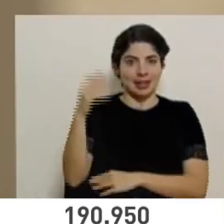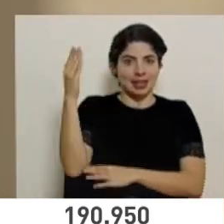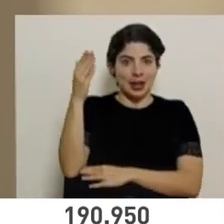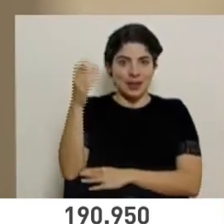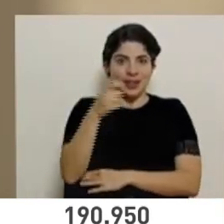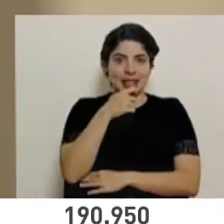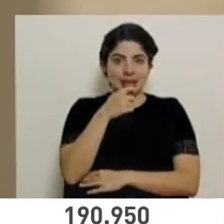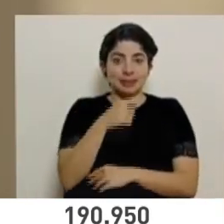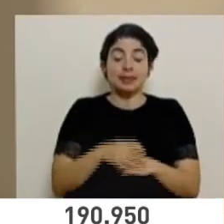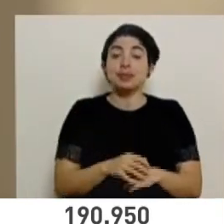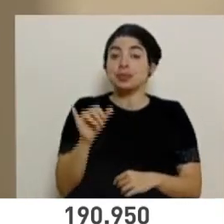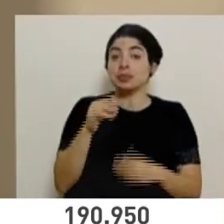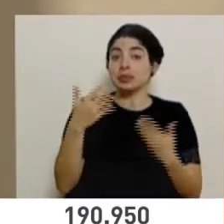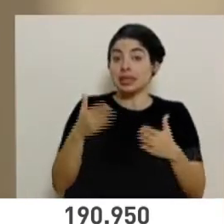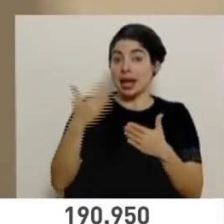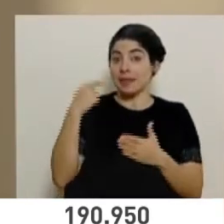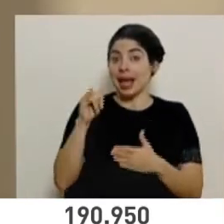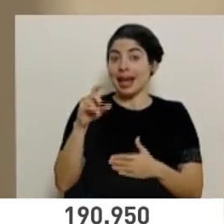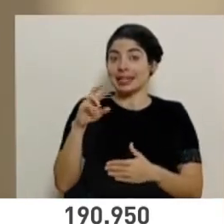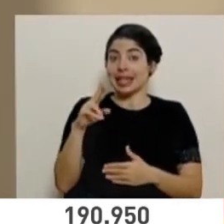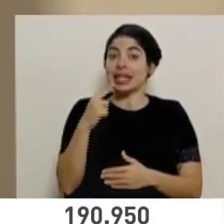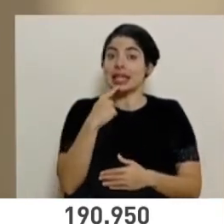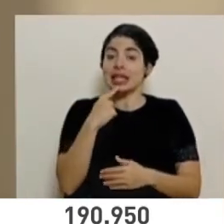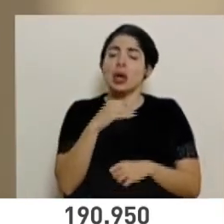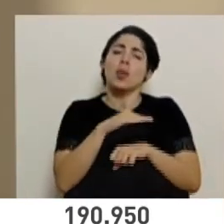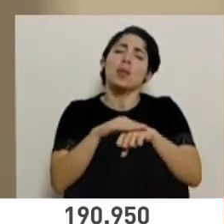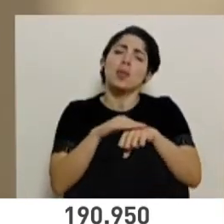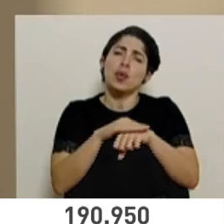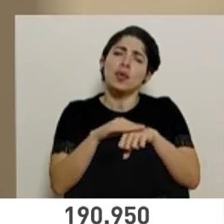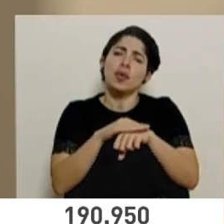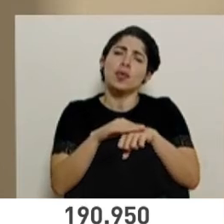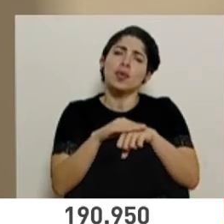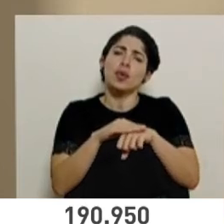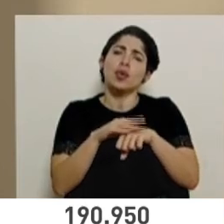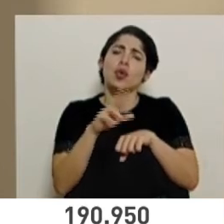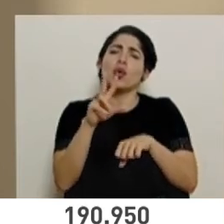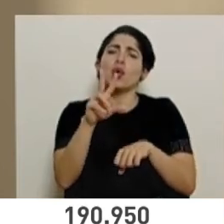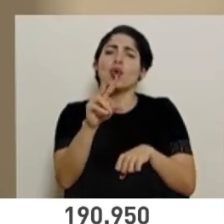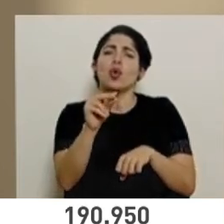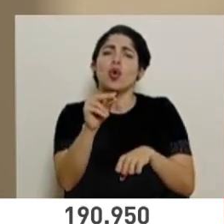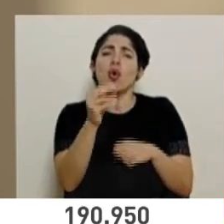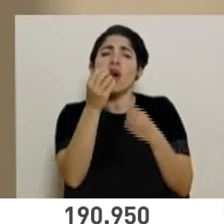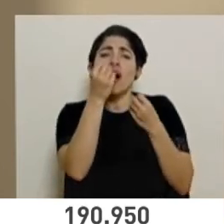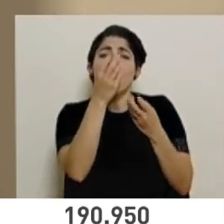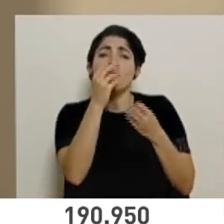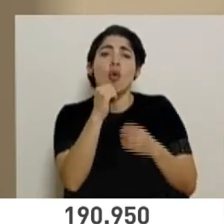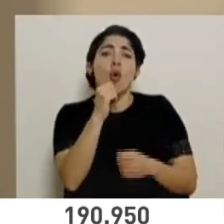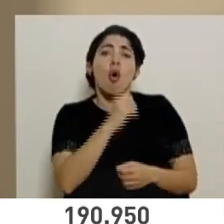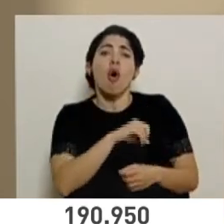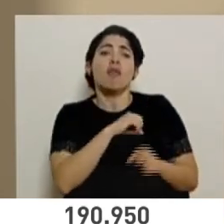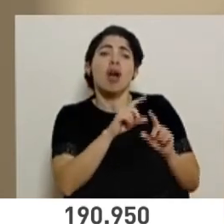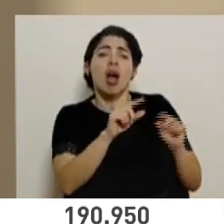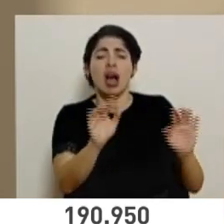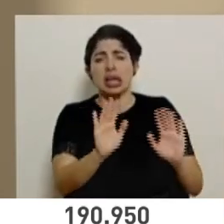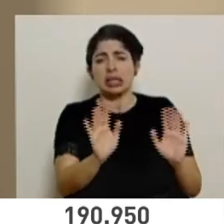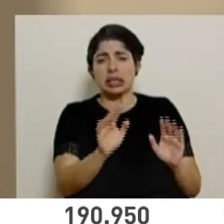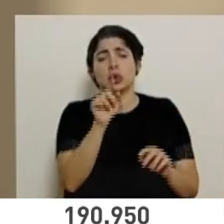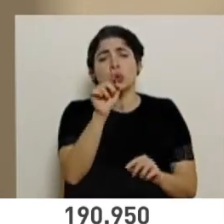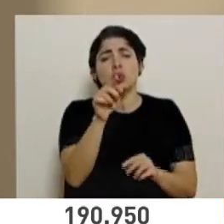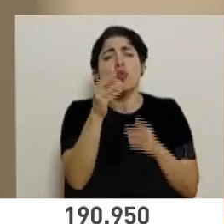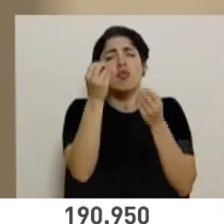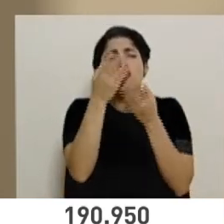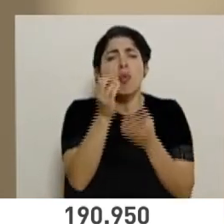de prensa. Y como lo indicó don Alexander, por favor no alimentemos información no oficial. Para eso visiten